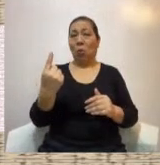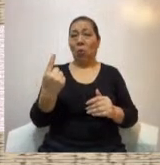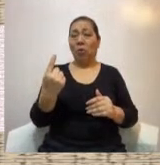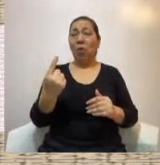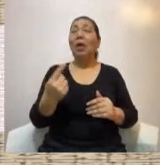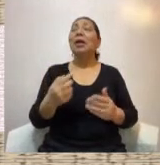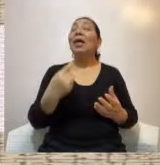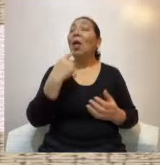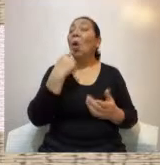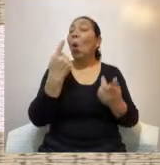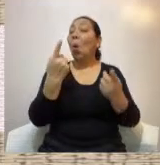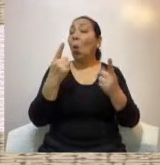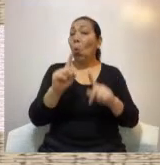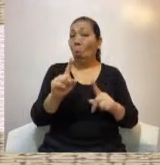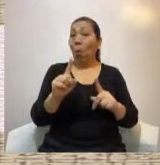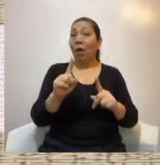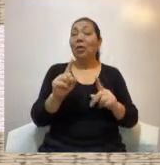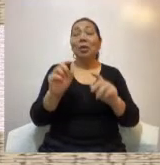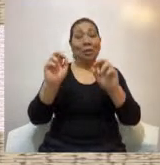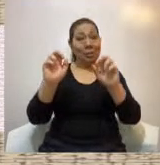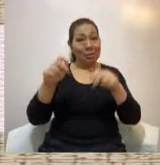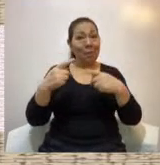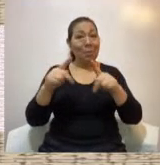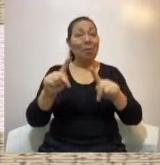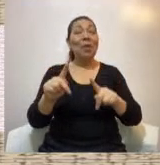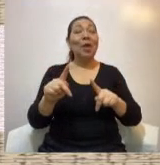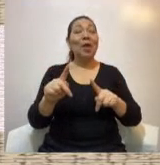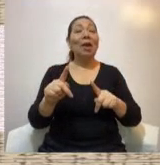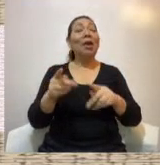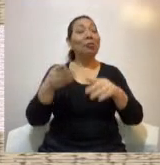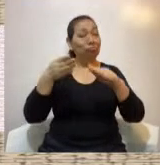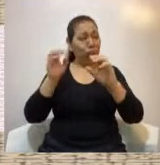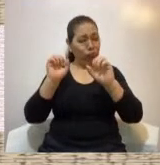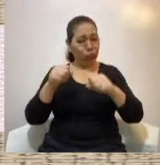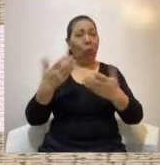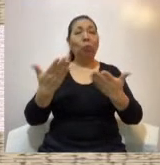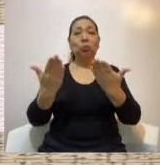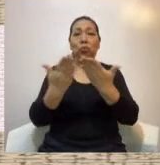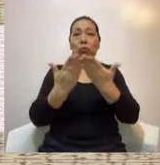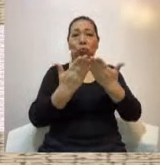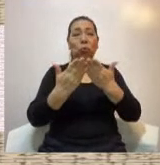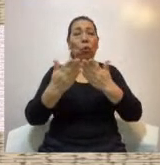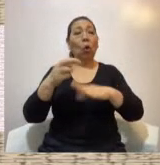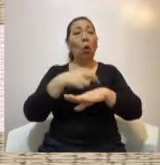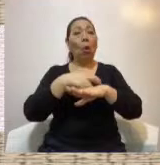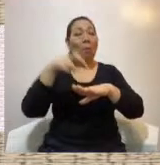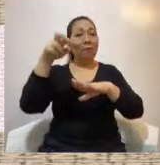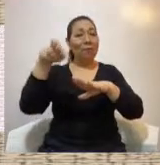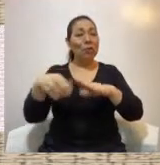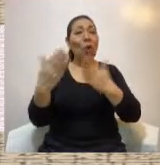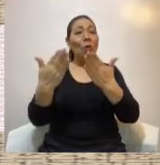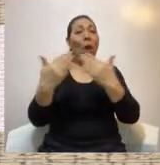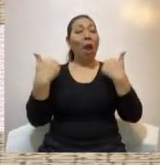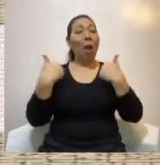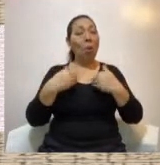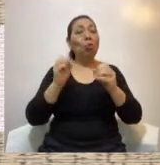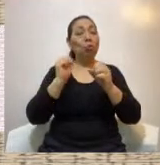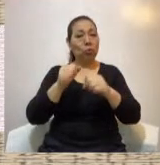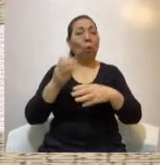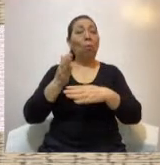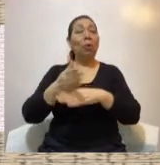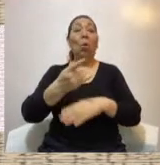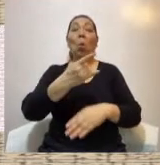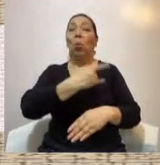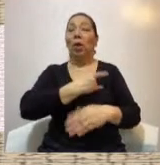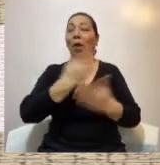de 1908 cuando se permitió que las mujeres accedan a las facultades de Derecho y a la